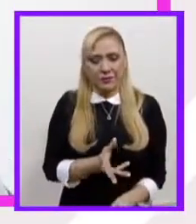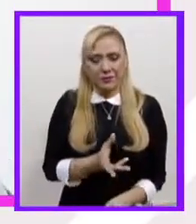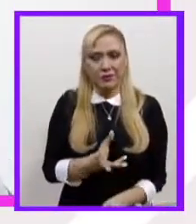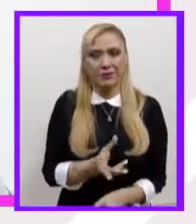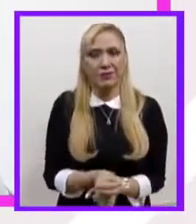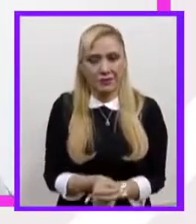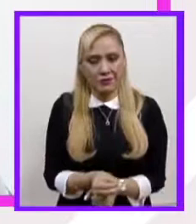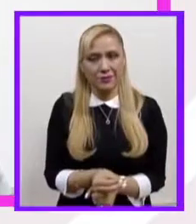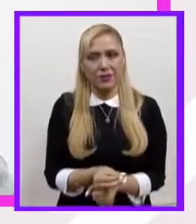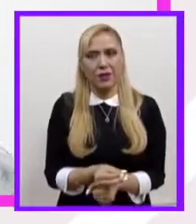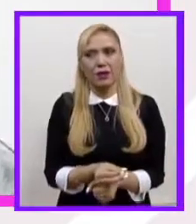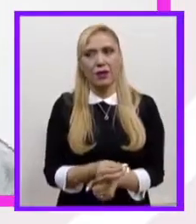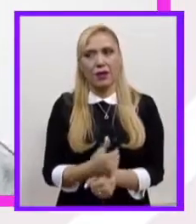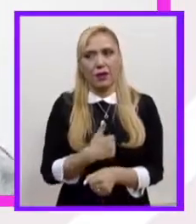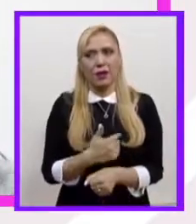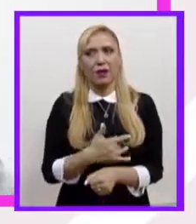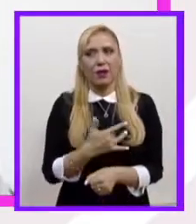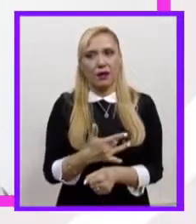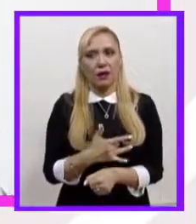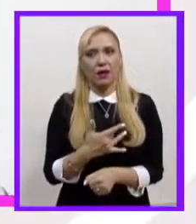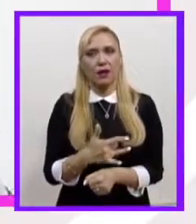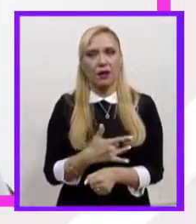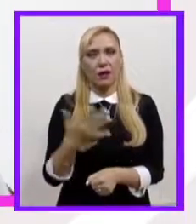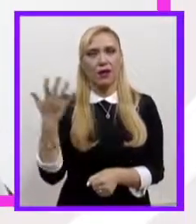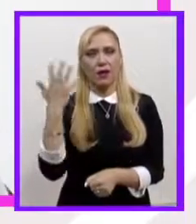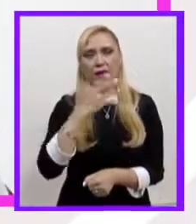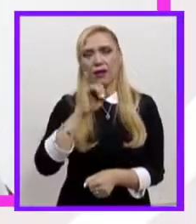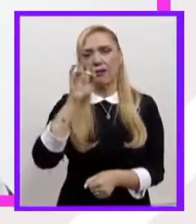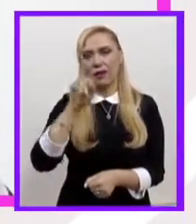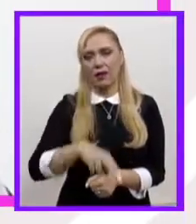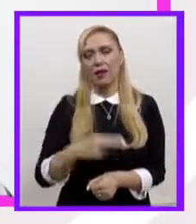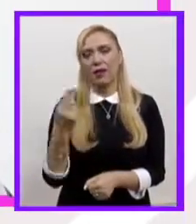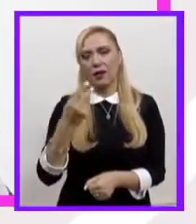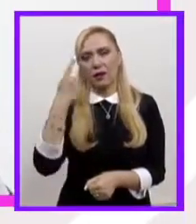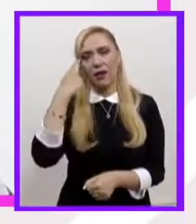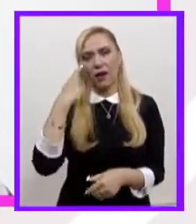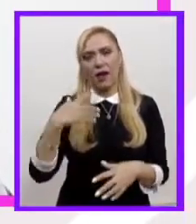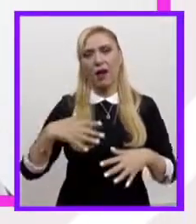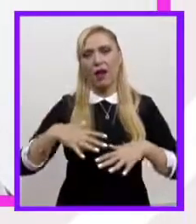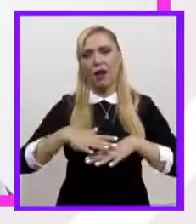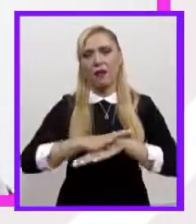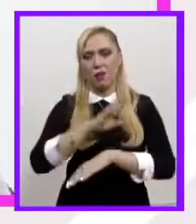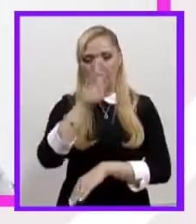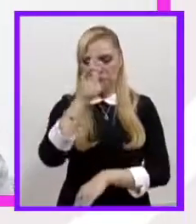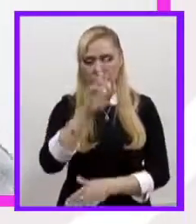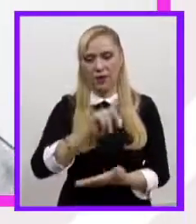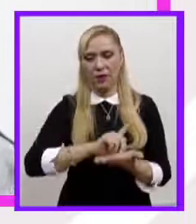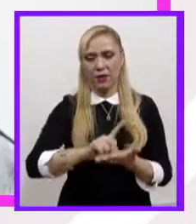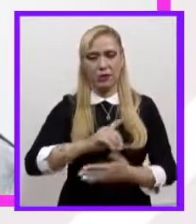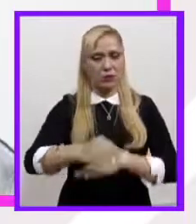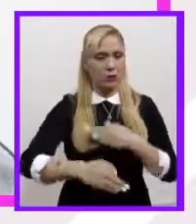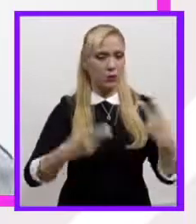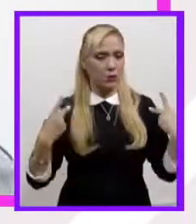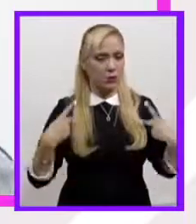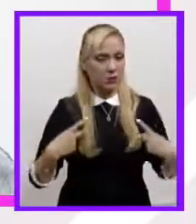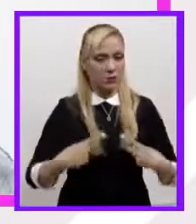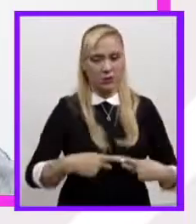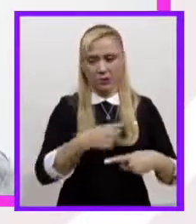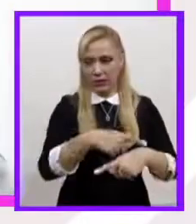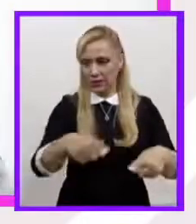y la considere como una herramienta para seguir luchando en todos los espacios porque se respeten los derechos de todas las